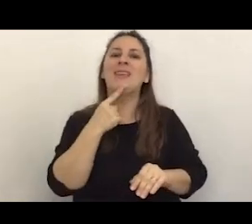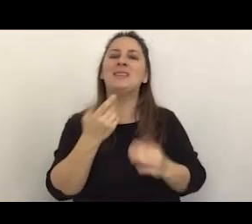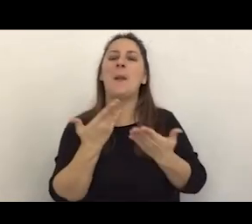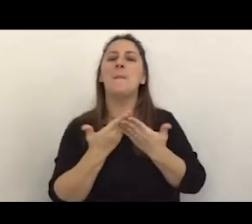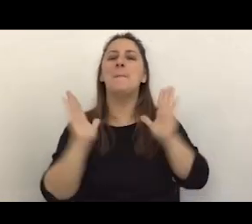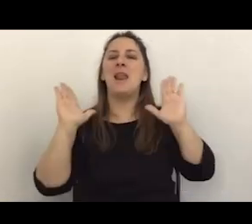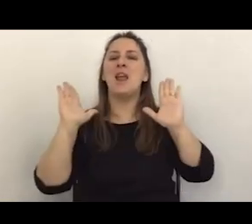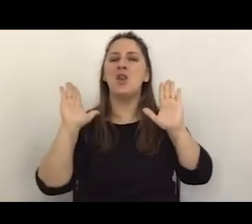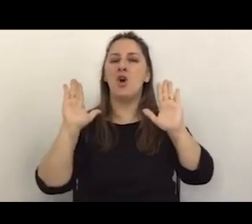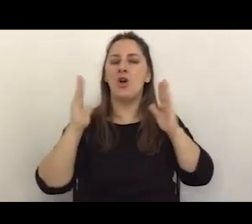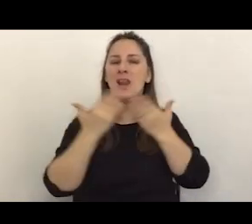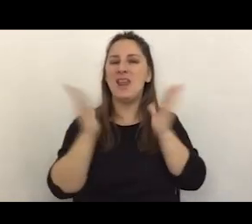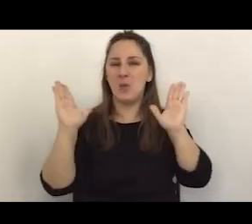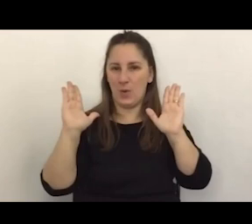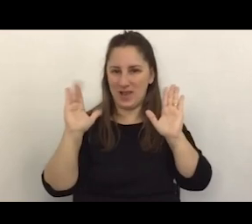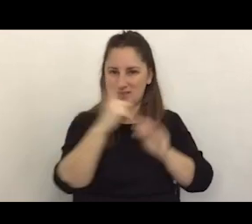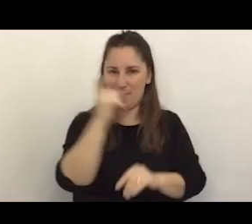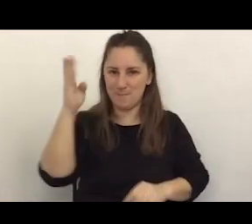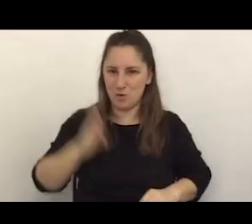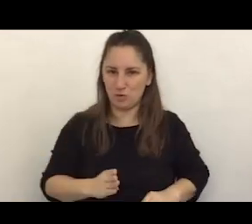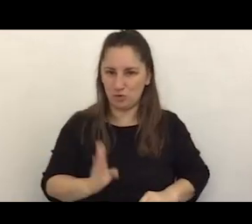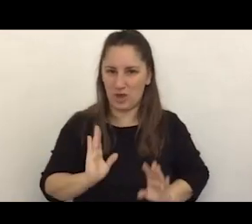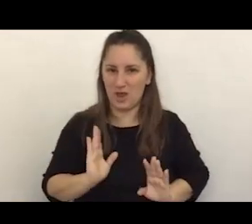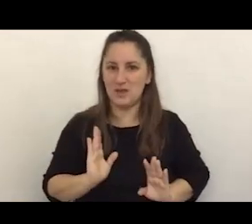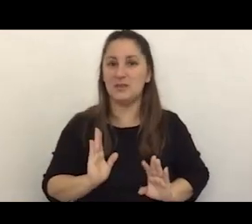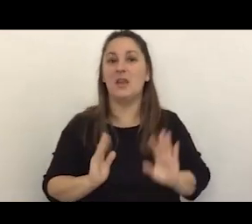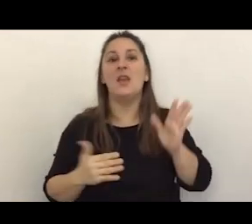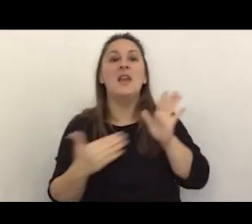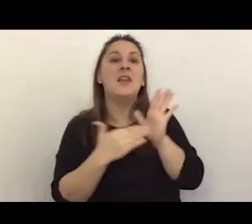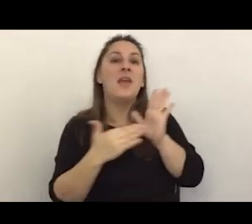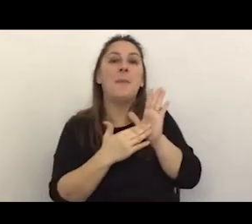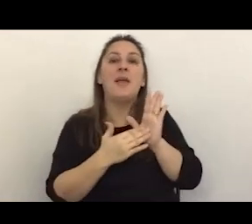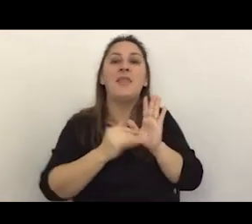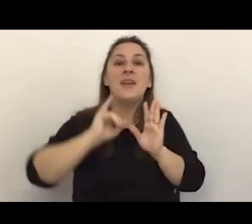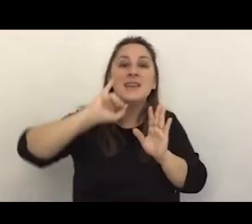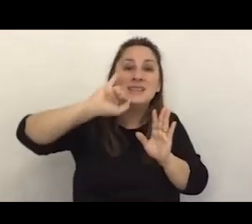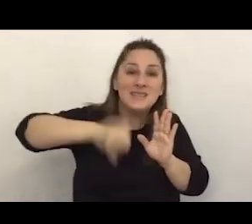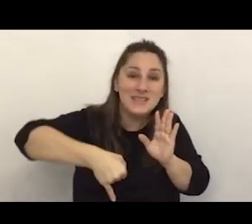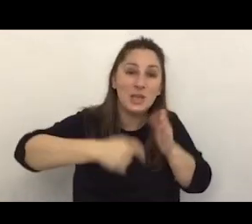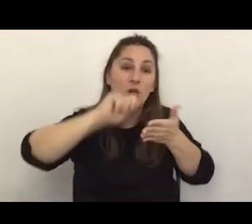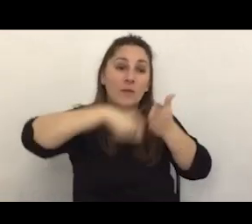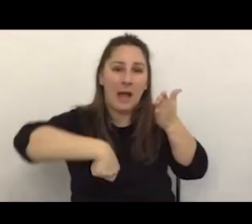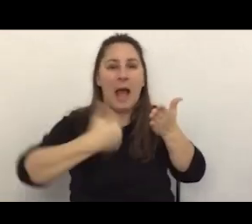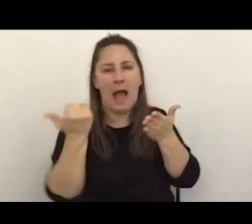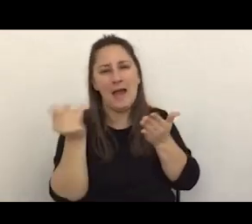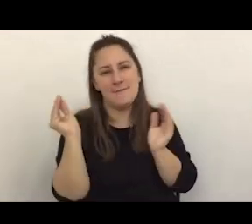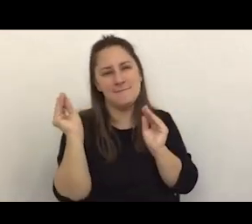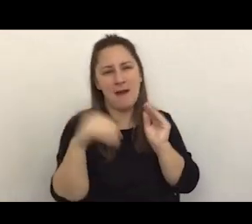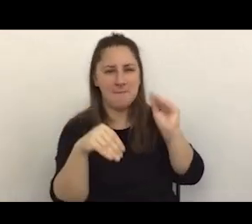libre y sujeto a los vicios del consentimiento como todos los demás, ¿no?